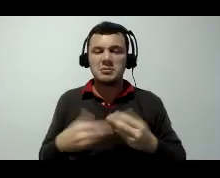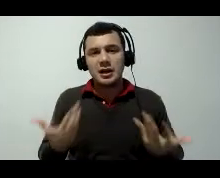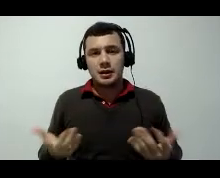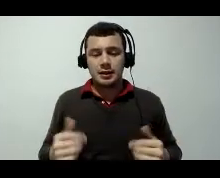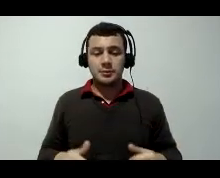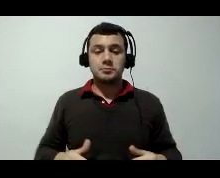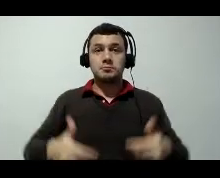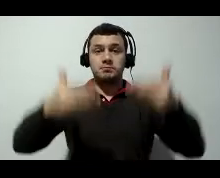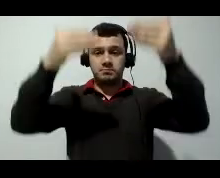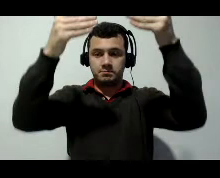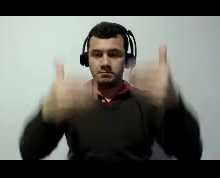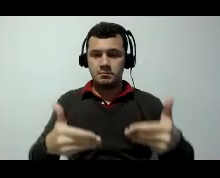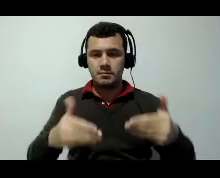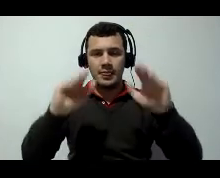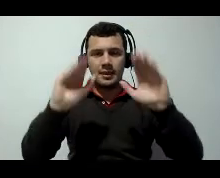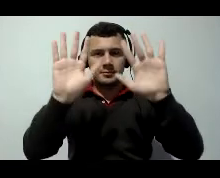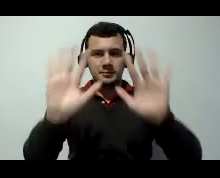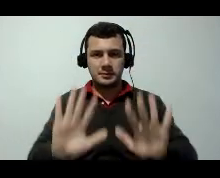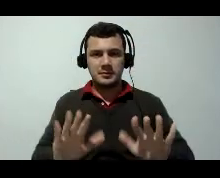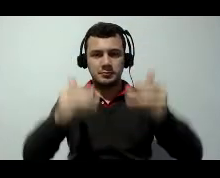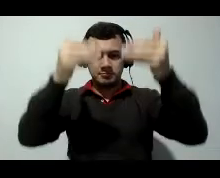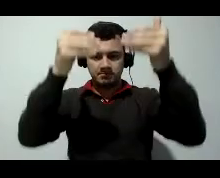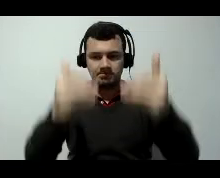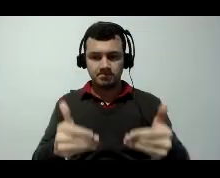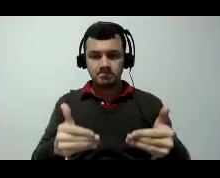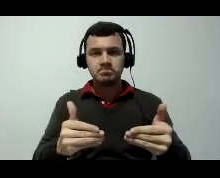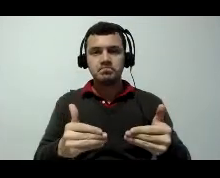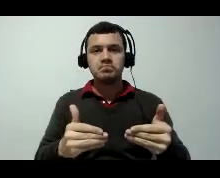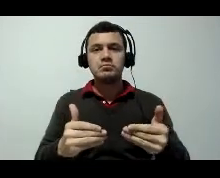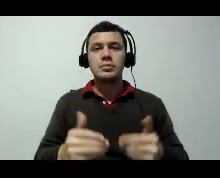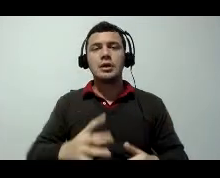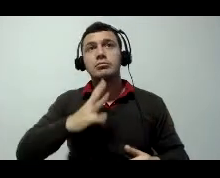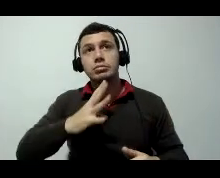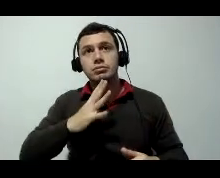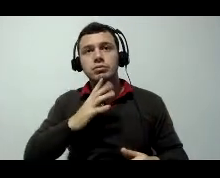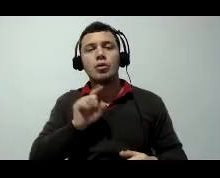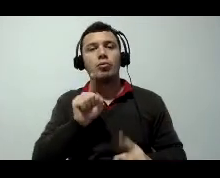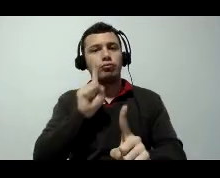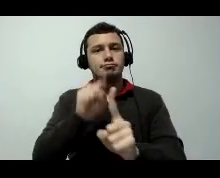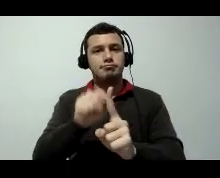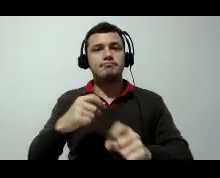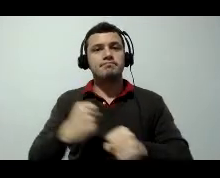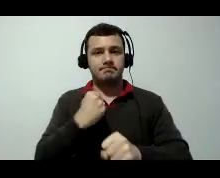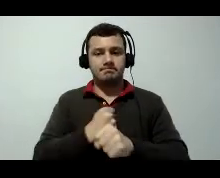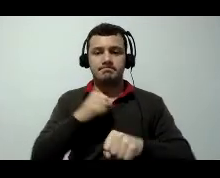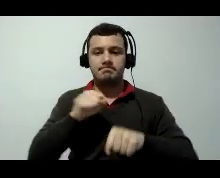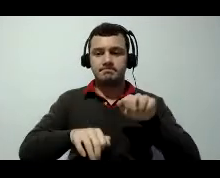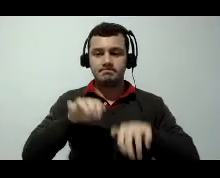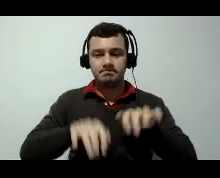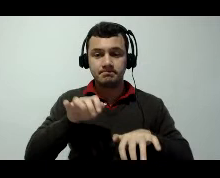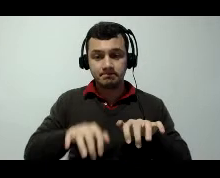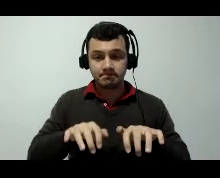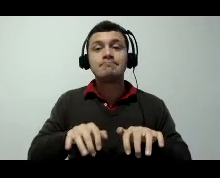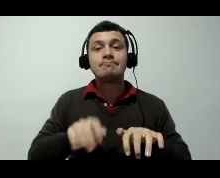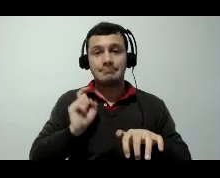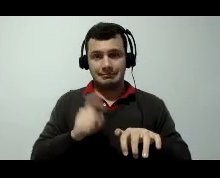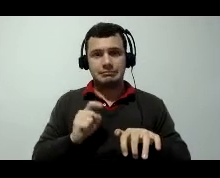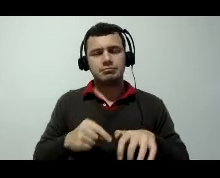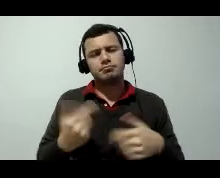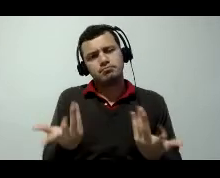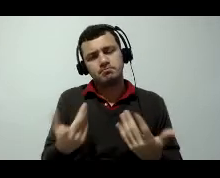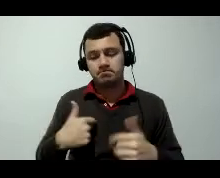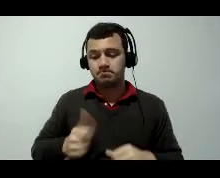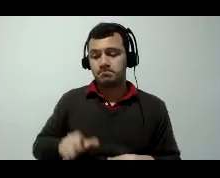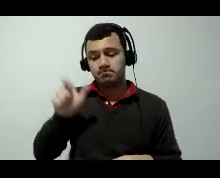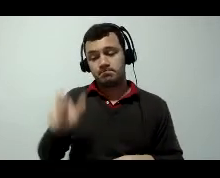ventanilla de vidrio de estas personas para lograr hacer estas labores administrativas. Si mi personal administrativo no